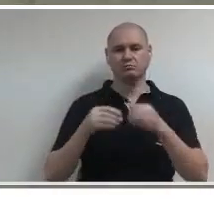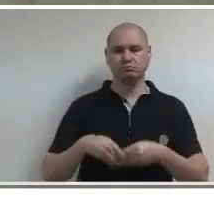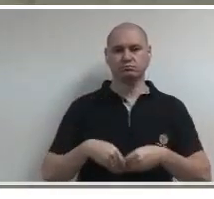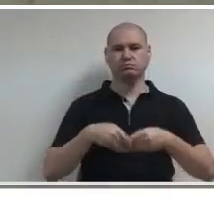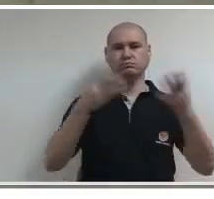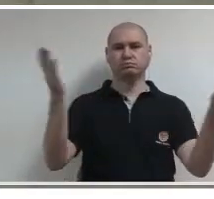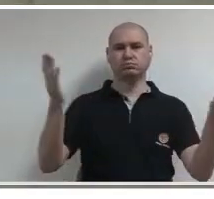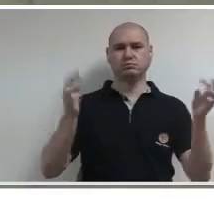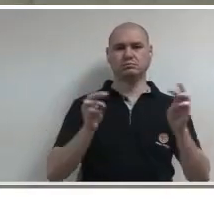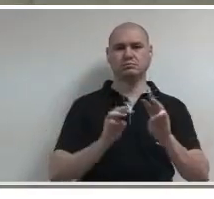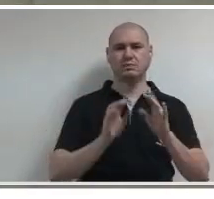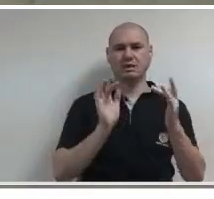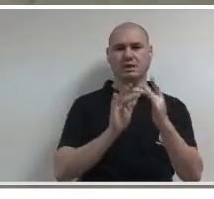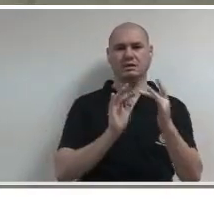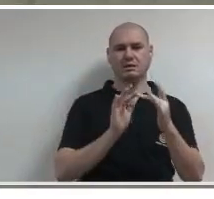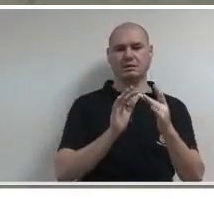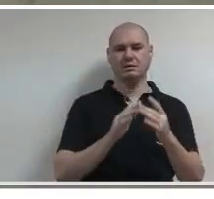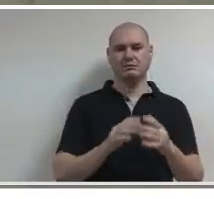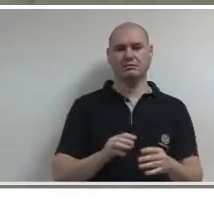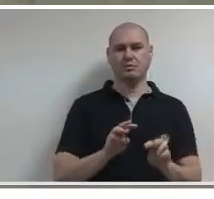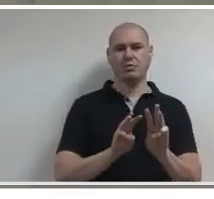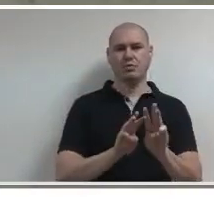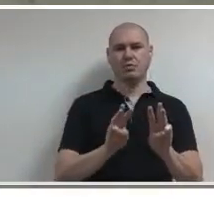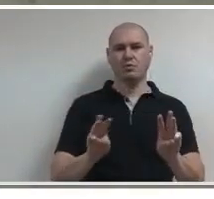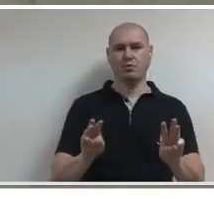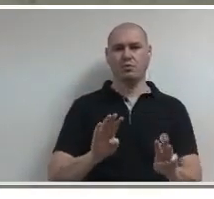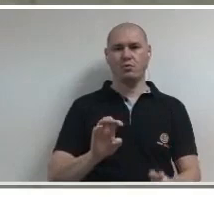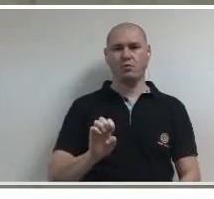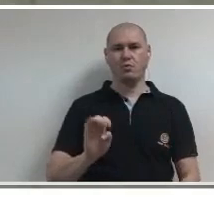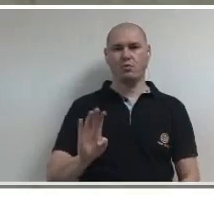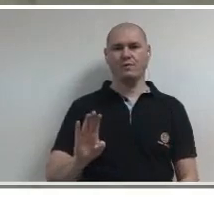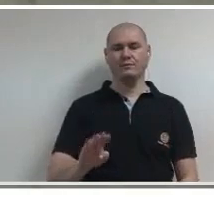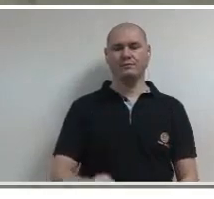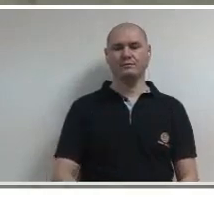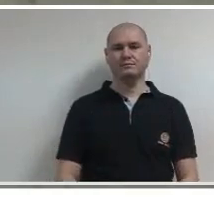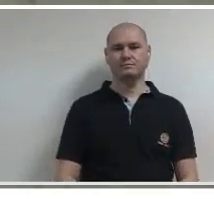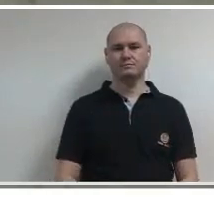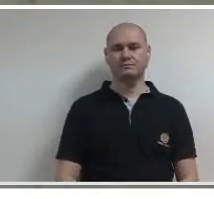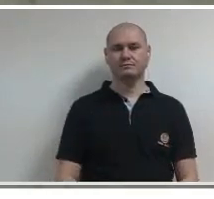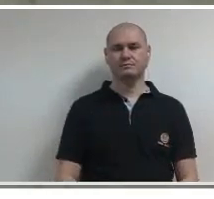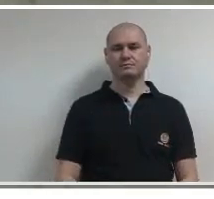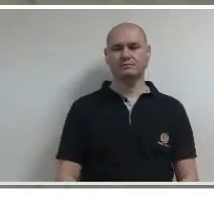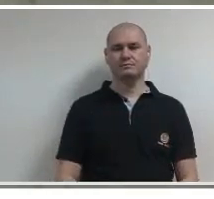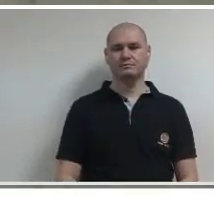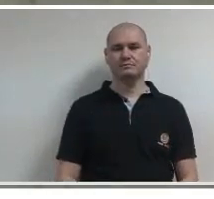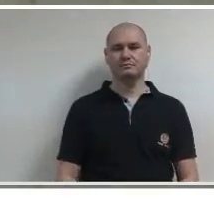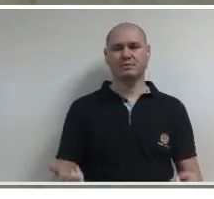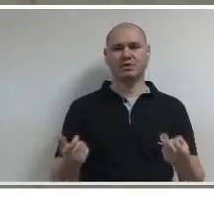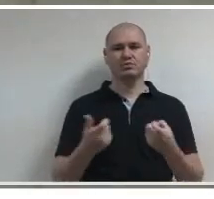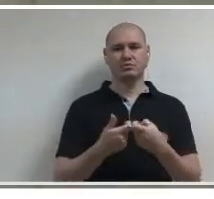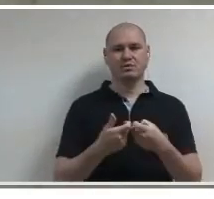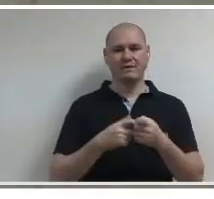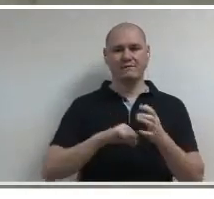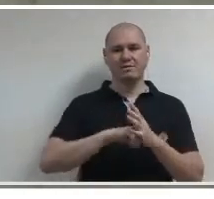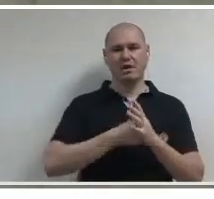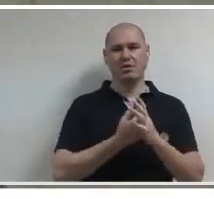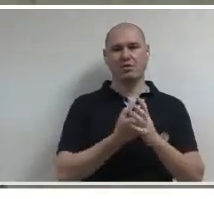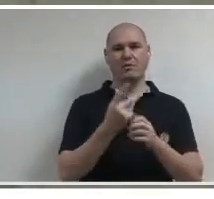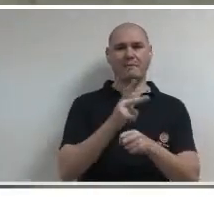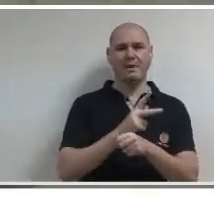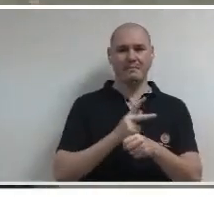Marandú con Marandú ya hizo el medio de información corte peguatera a ver ambos en Dave